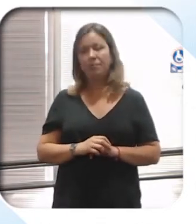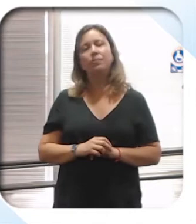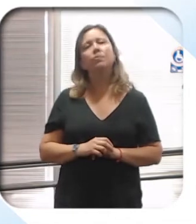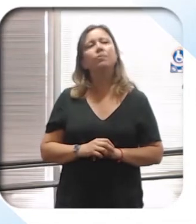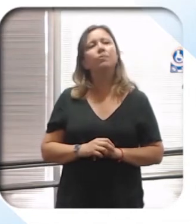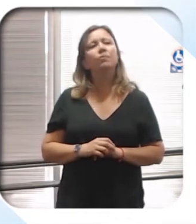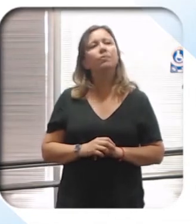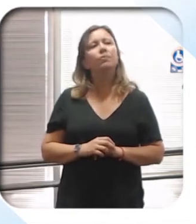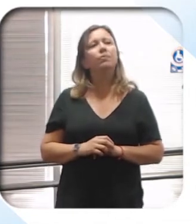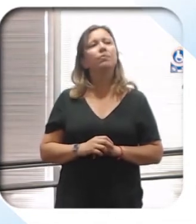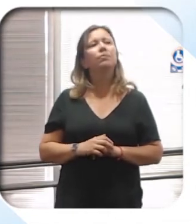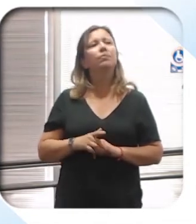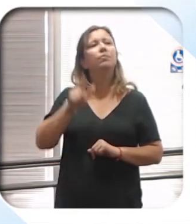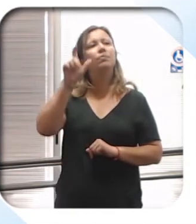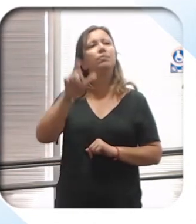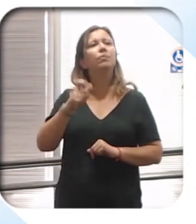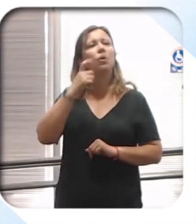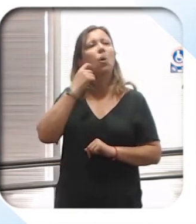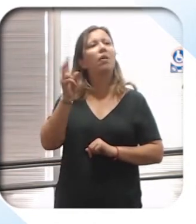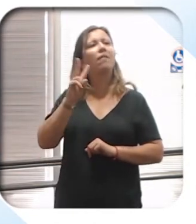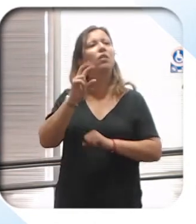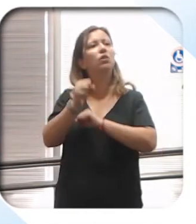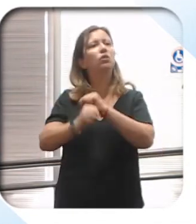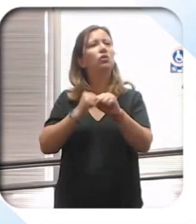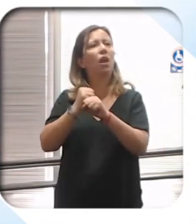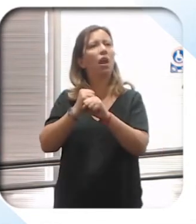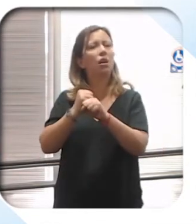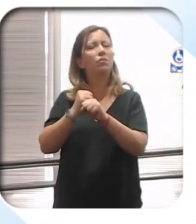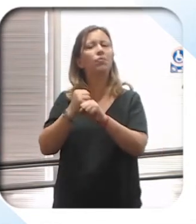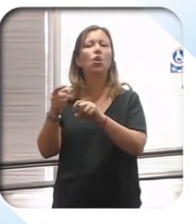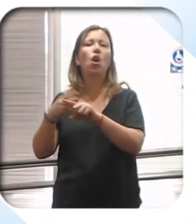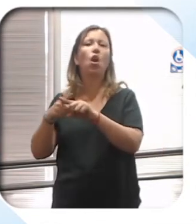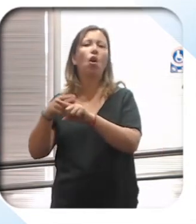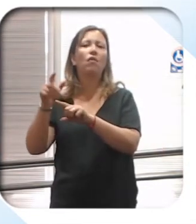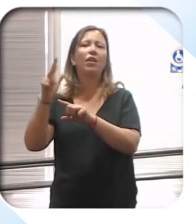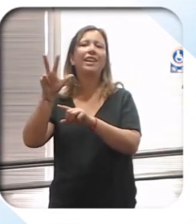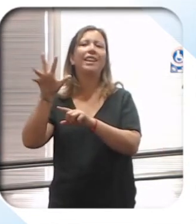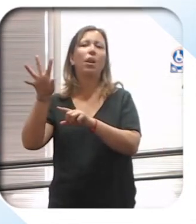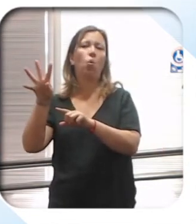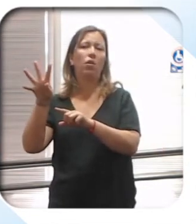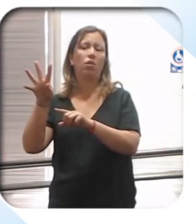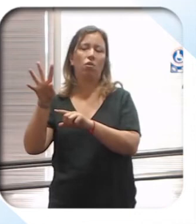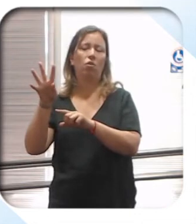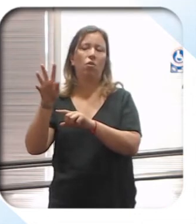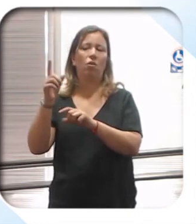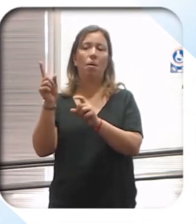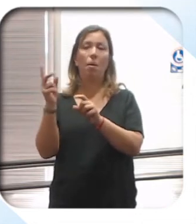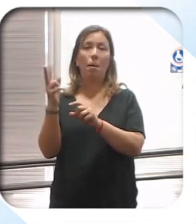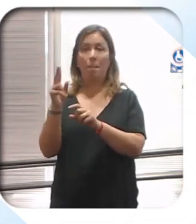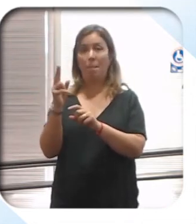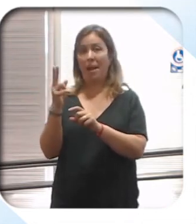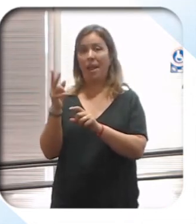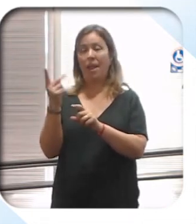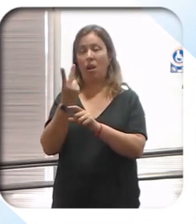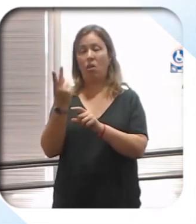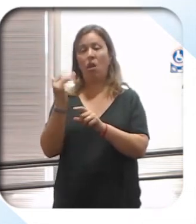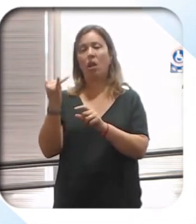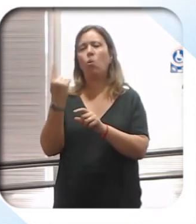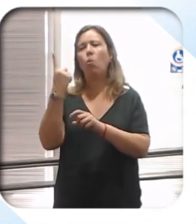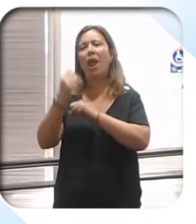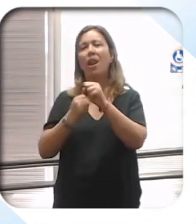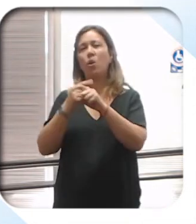Paciente varón de 22 años que concurre con su novia mujer de 34. Hace un año y medio que mantienen una